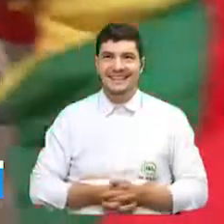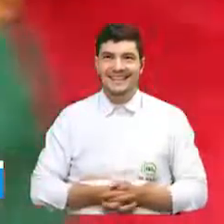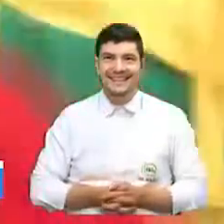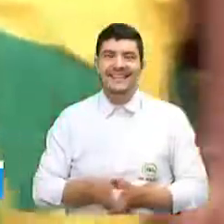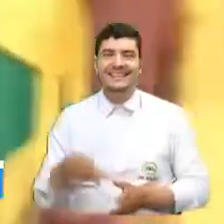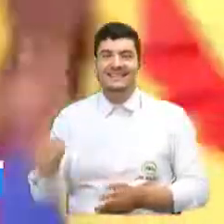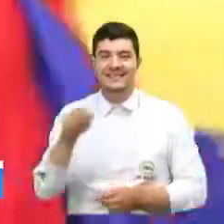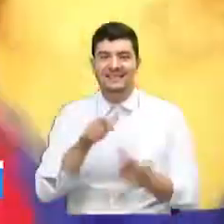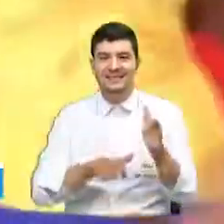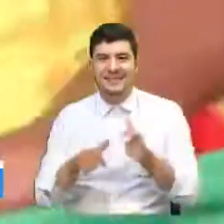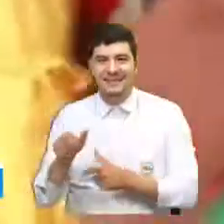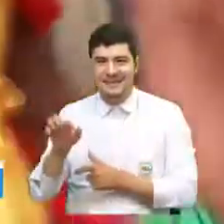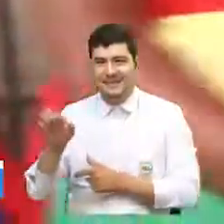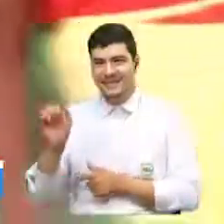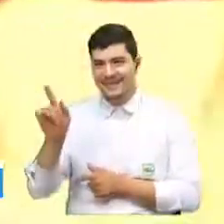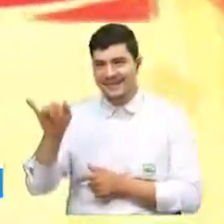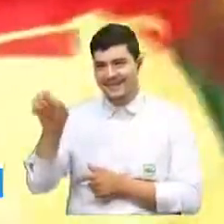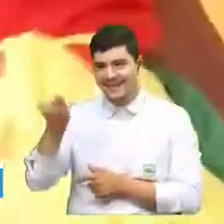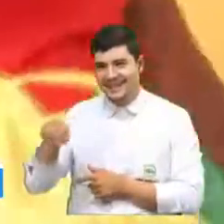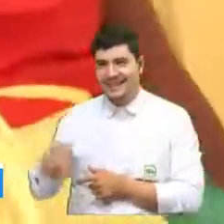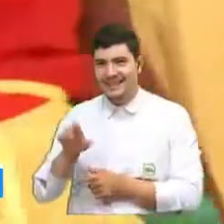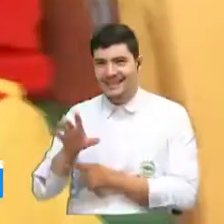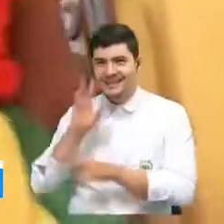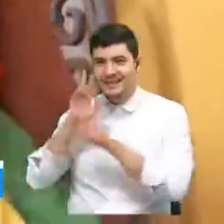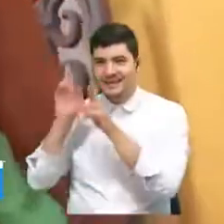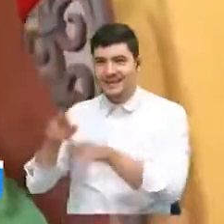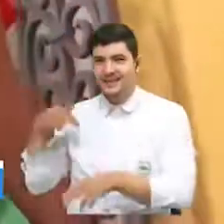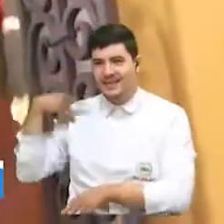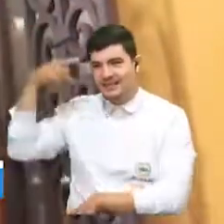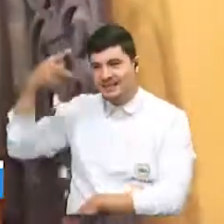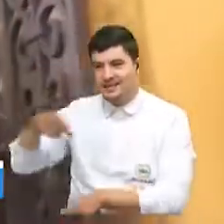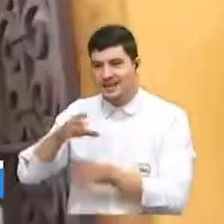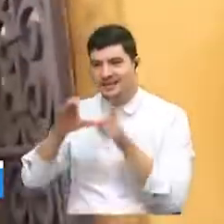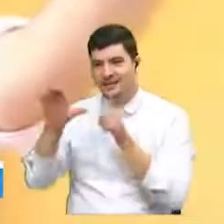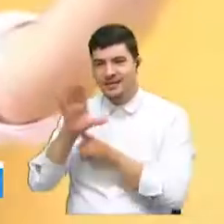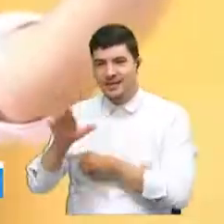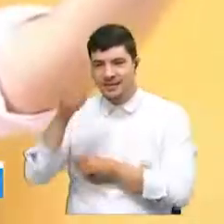Las palenqueras son un ícono histórico y cultural de Cartagena de Indias.